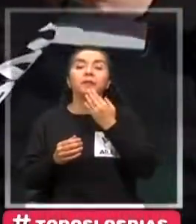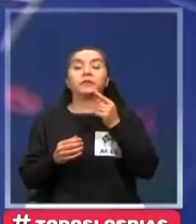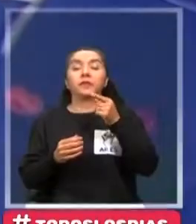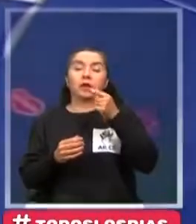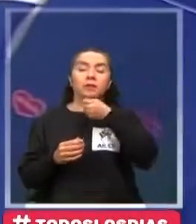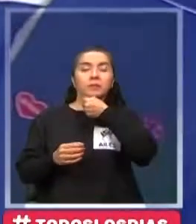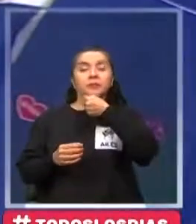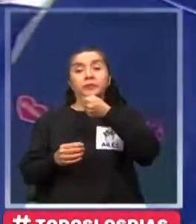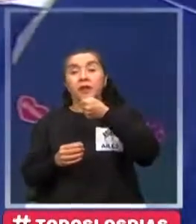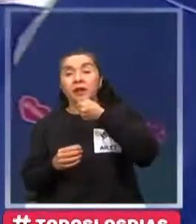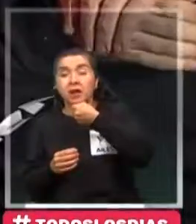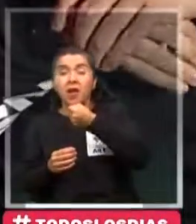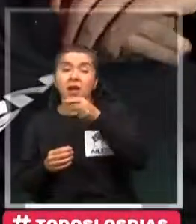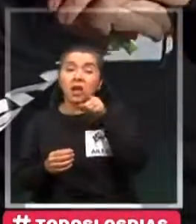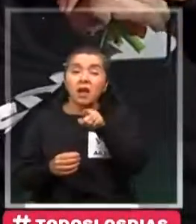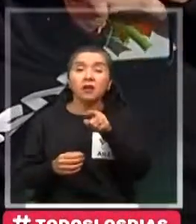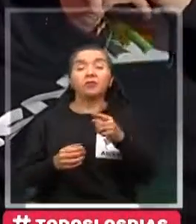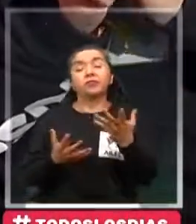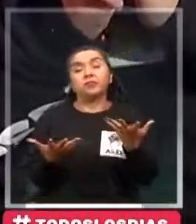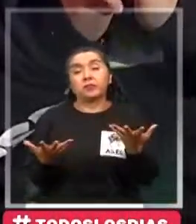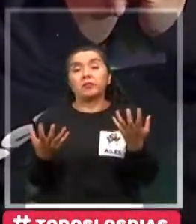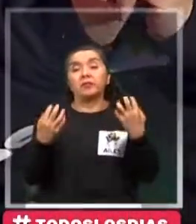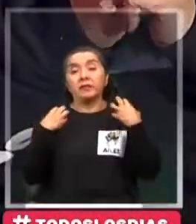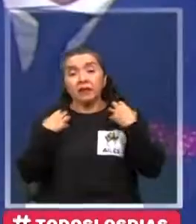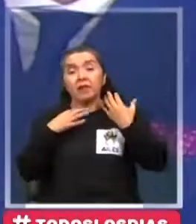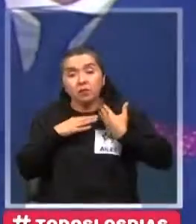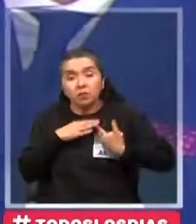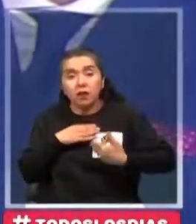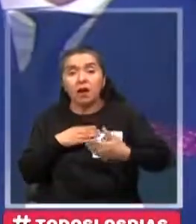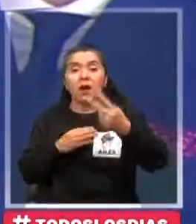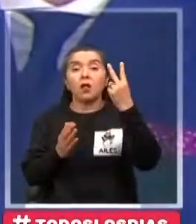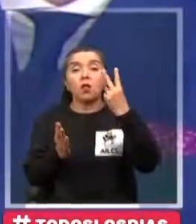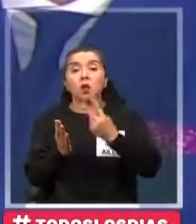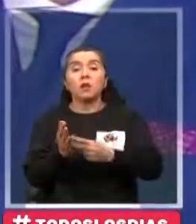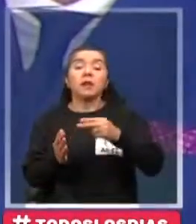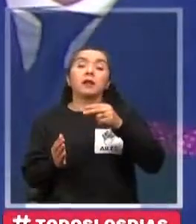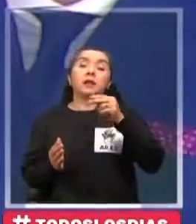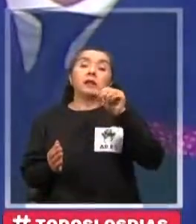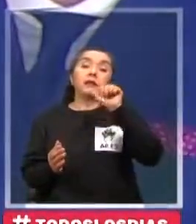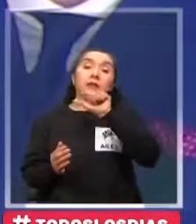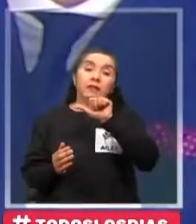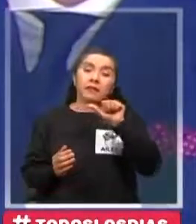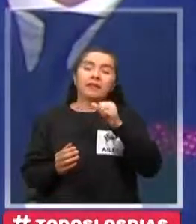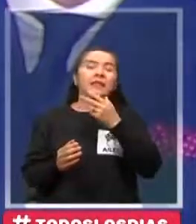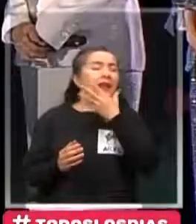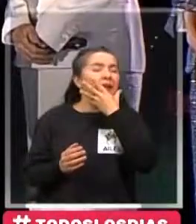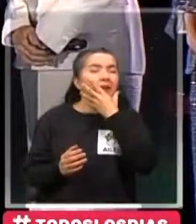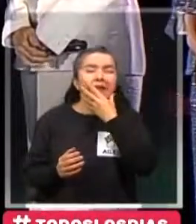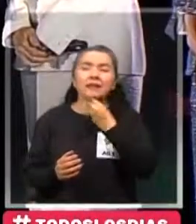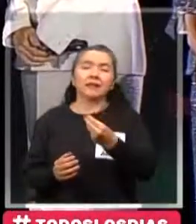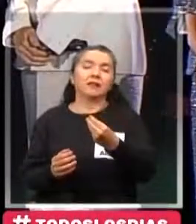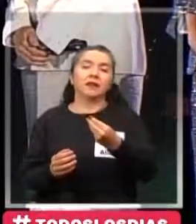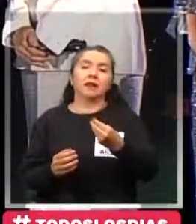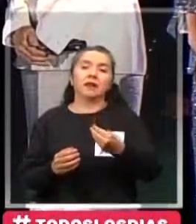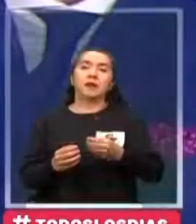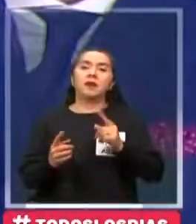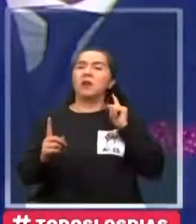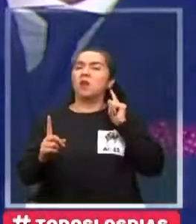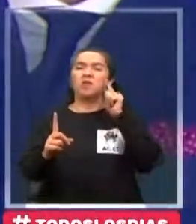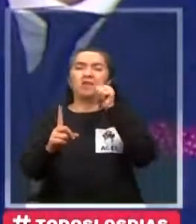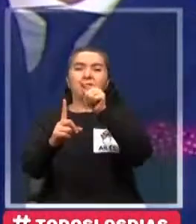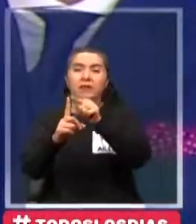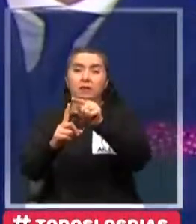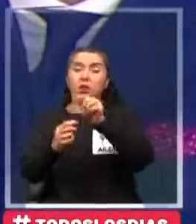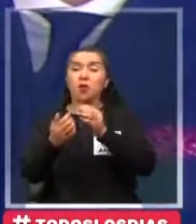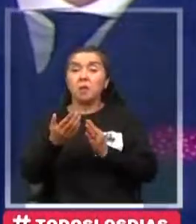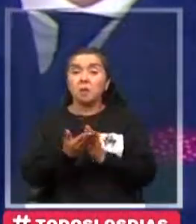animadores, que serán los que llevan hacia el 2066 esta linda campaña que nació al sur